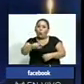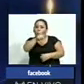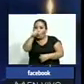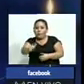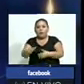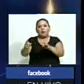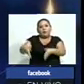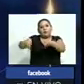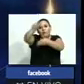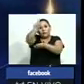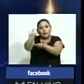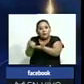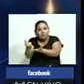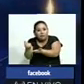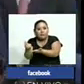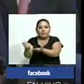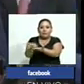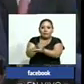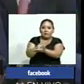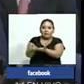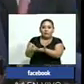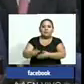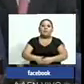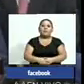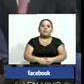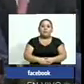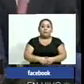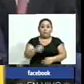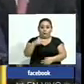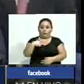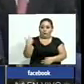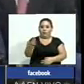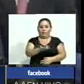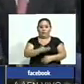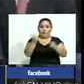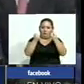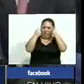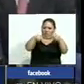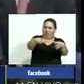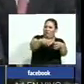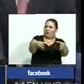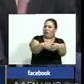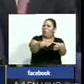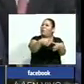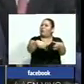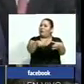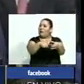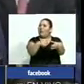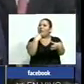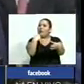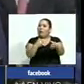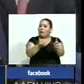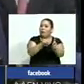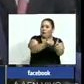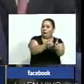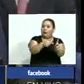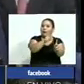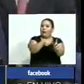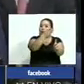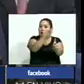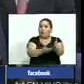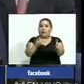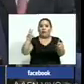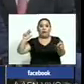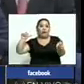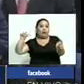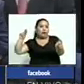de Economía y Negocios. Y la sorpresa nuestra es que ese comité está liderado por la ANEP y